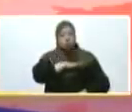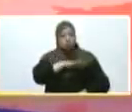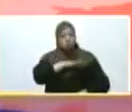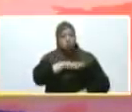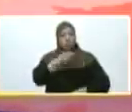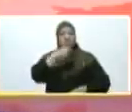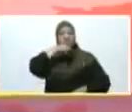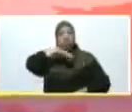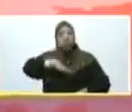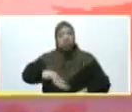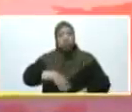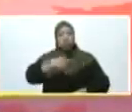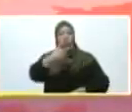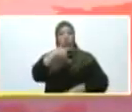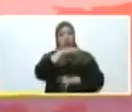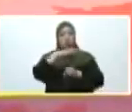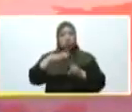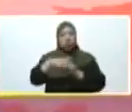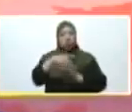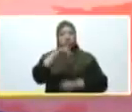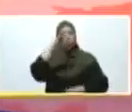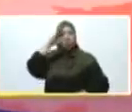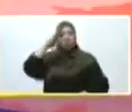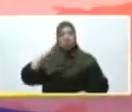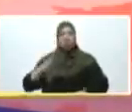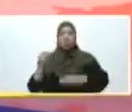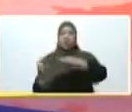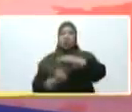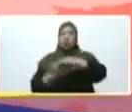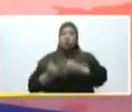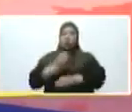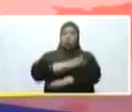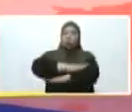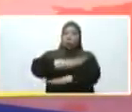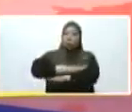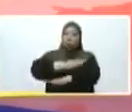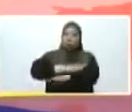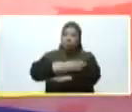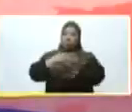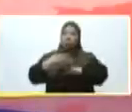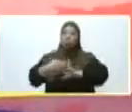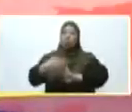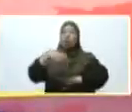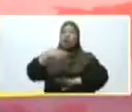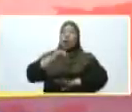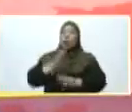moral, institucional, que debe ser siempre evaluado